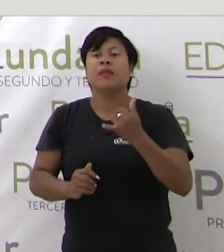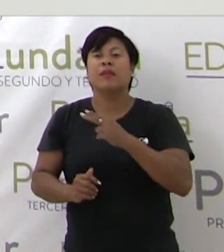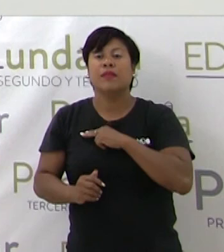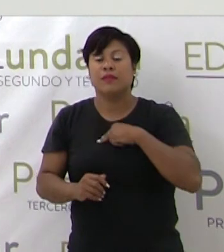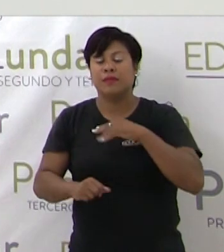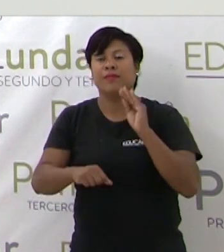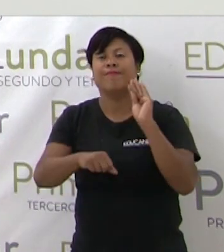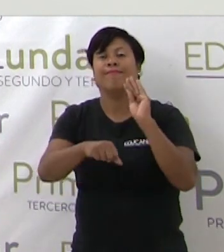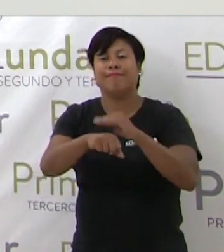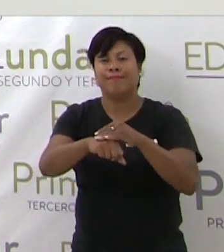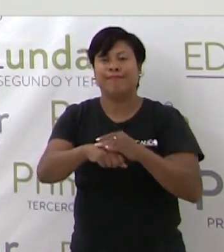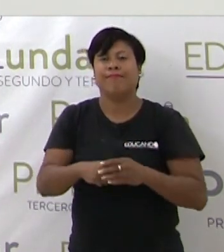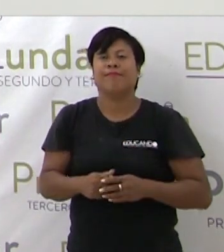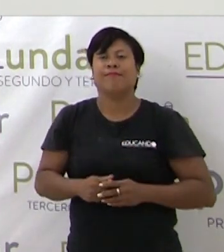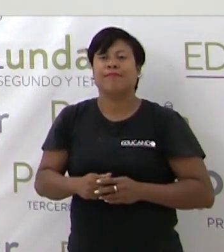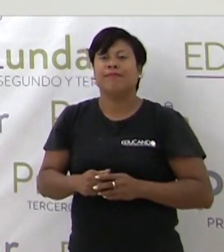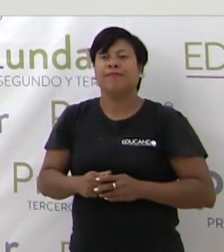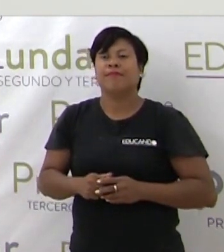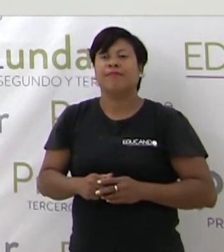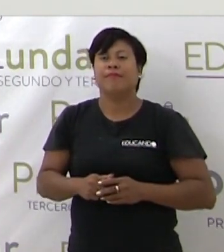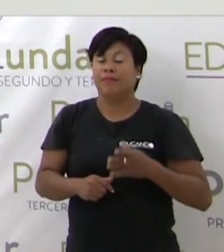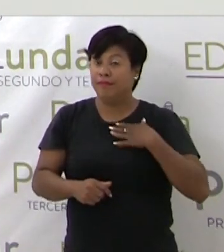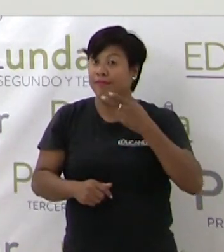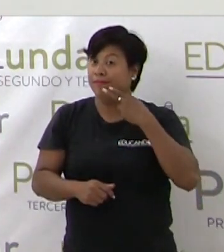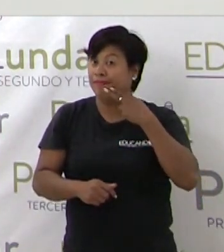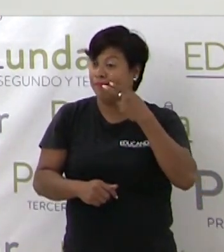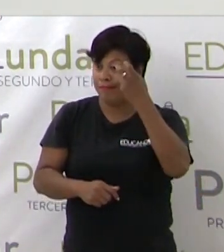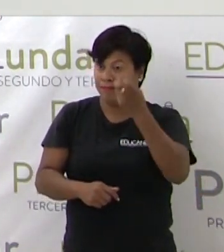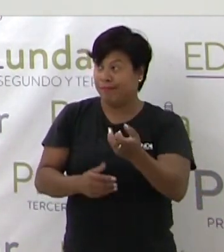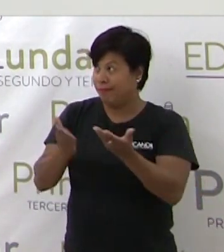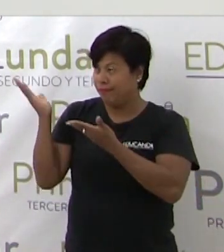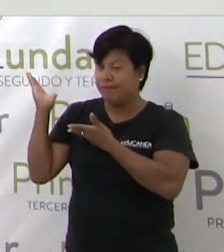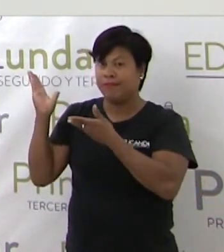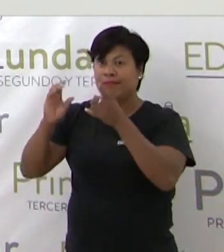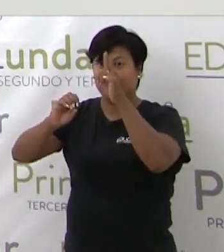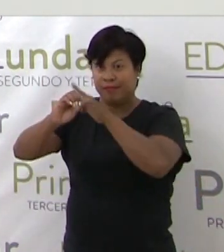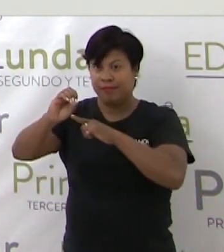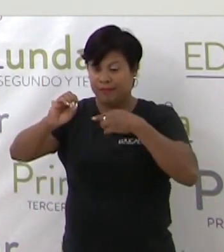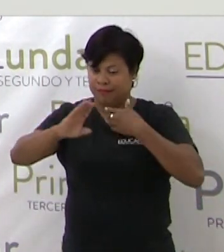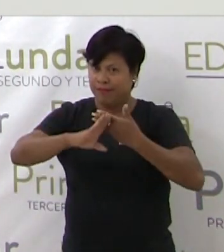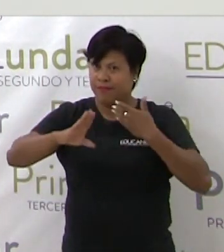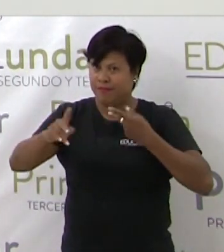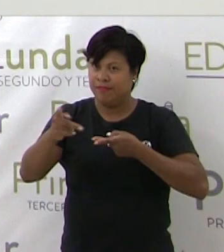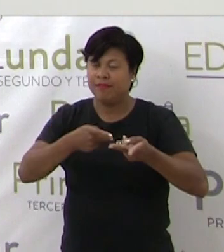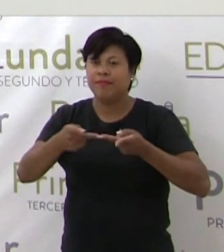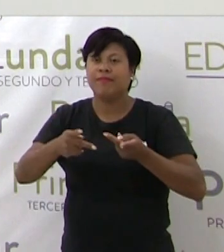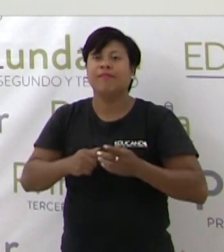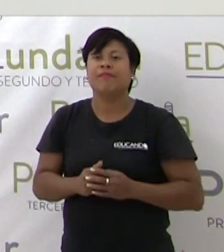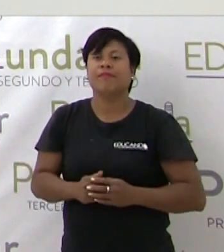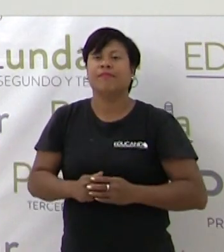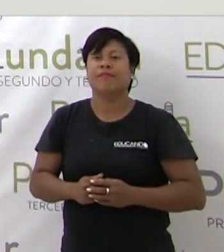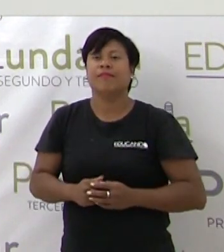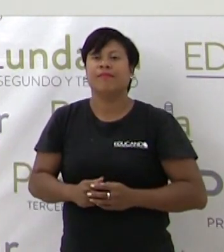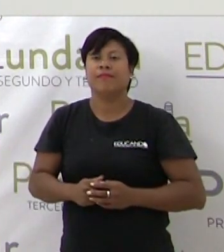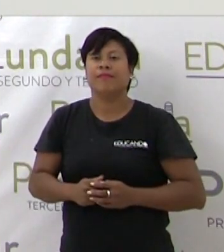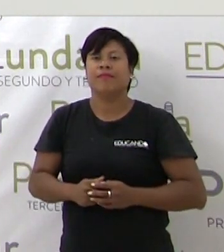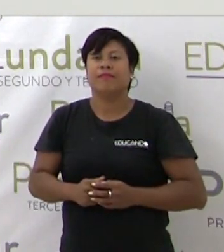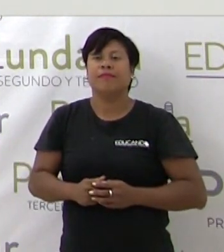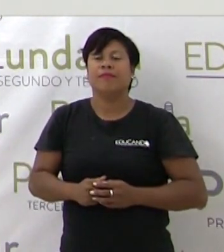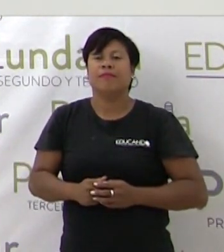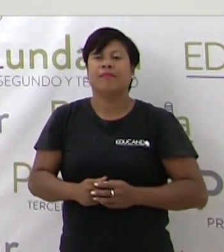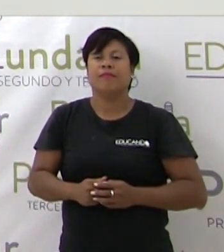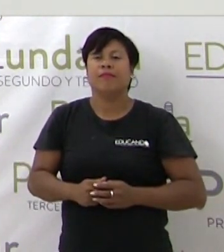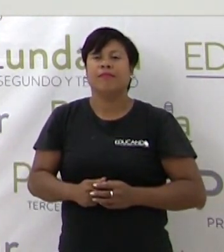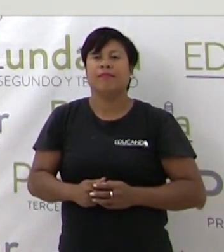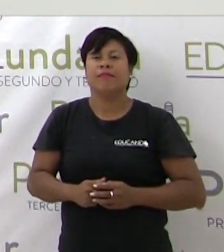ponerla. Voy a utilizar este círculo que tenemos aquí. Vamos a